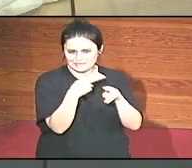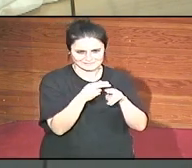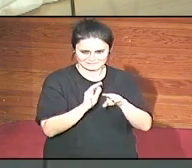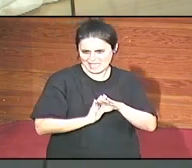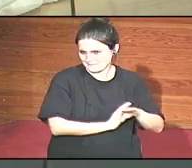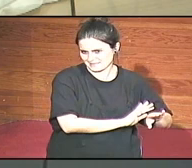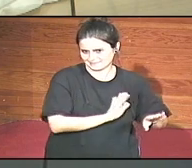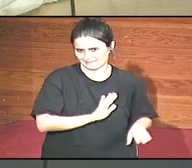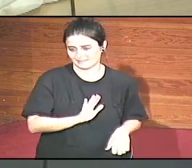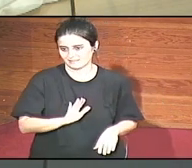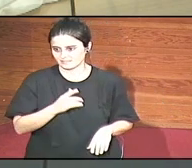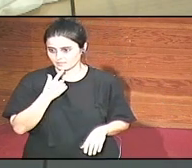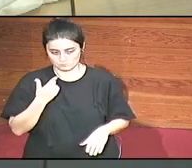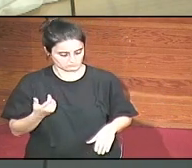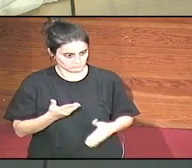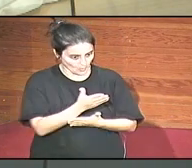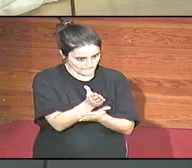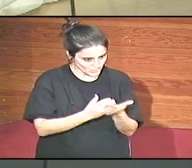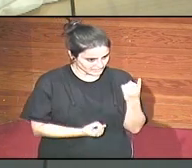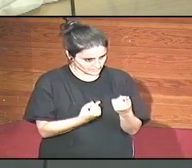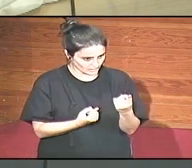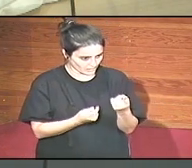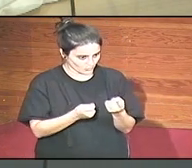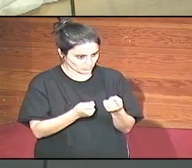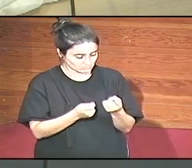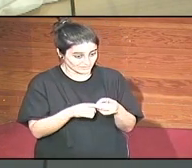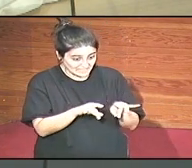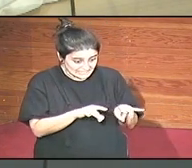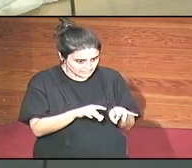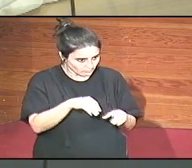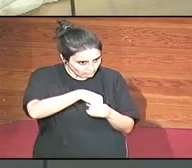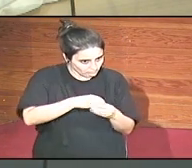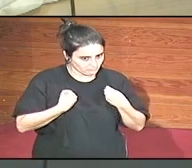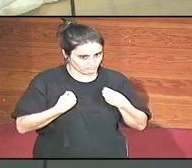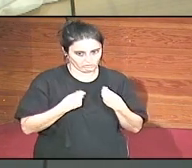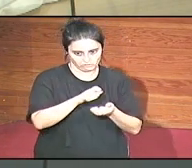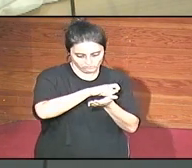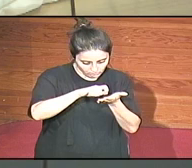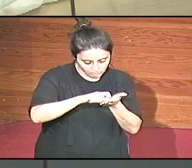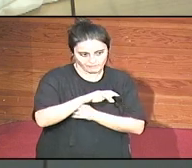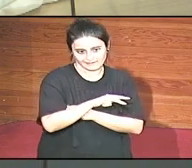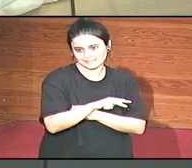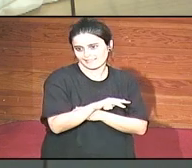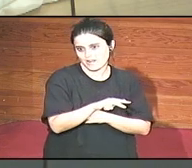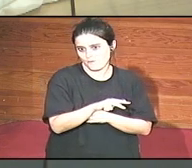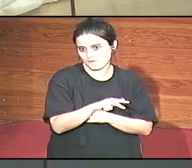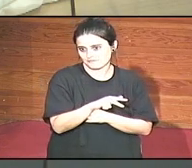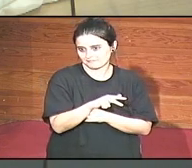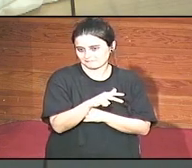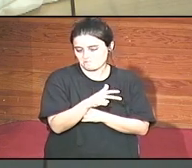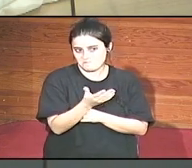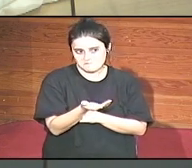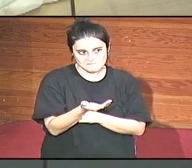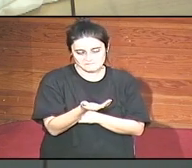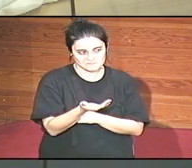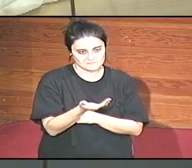digamos que hay poetas que están escribiendo en castellano medio del desierto pero y es que no se me ocurre que no lo que